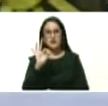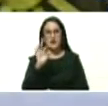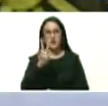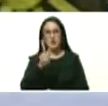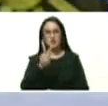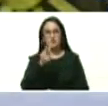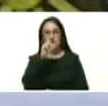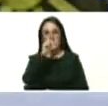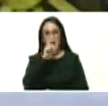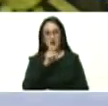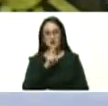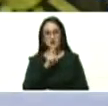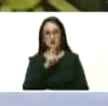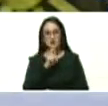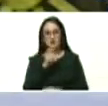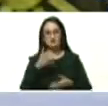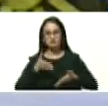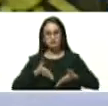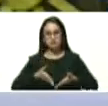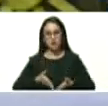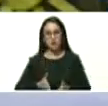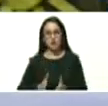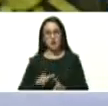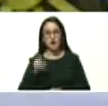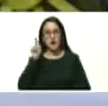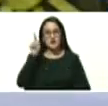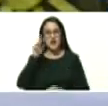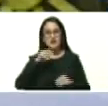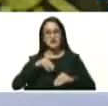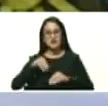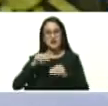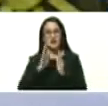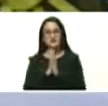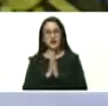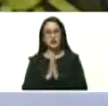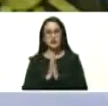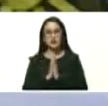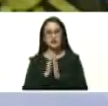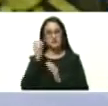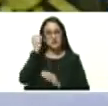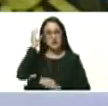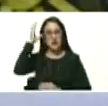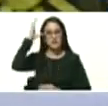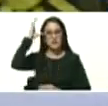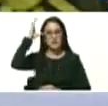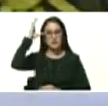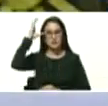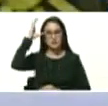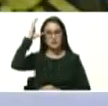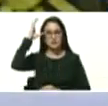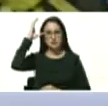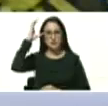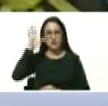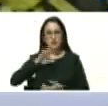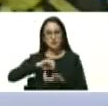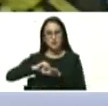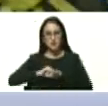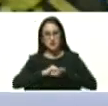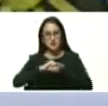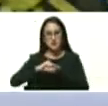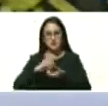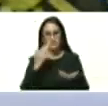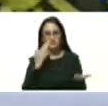152 años de haber nacido allá en la tierra de santos y sabios, en Trujillo.